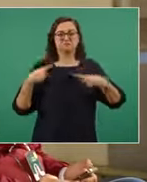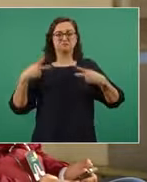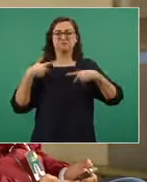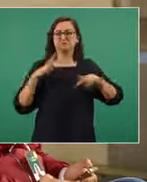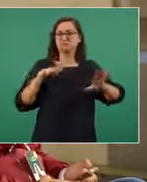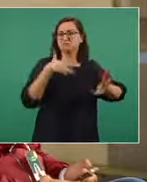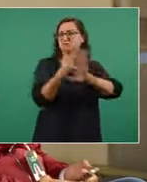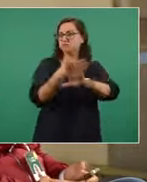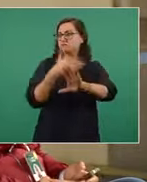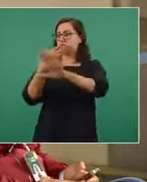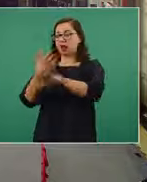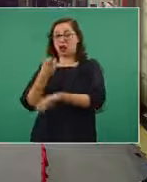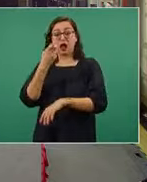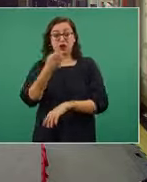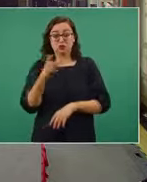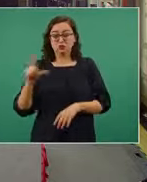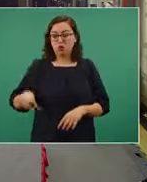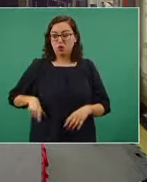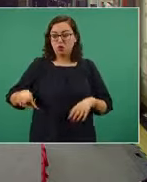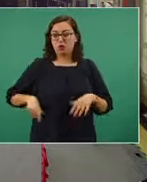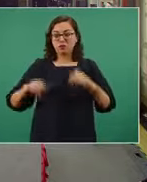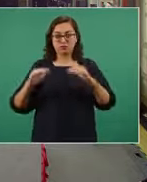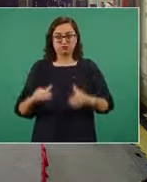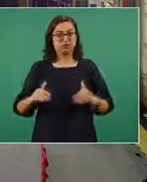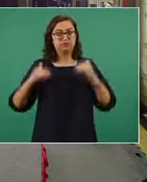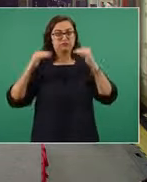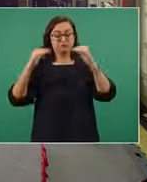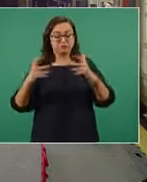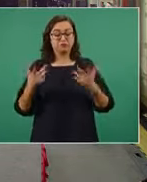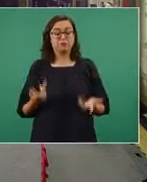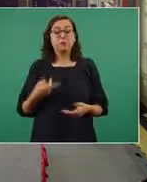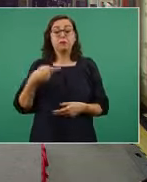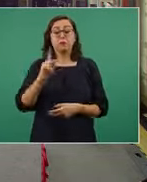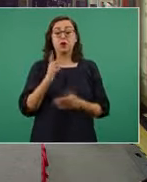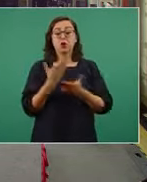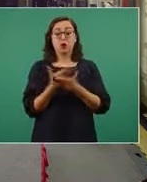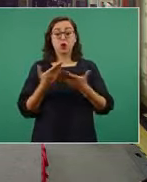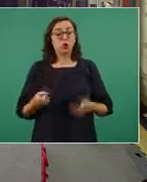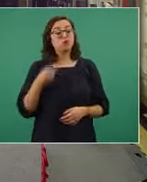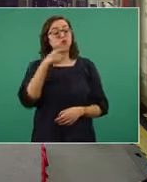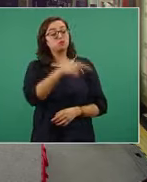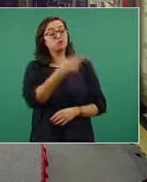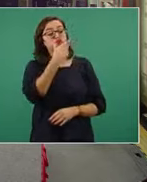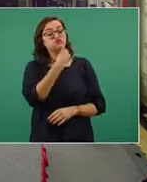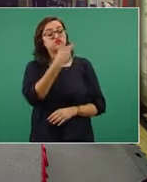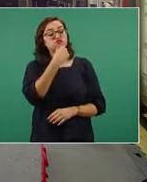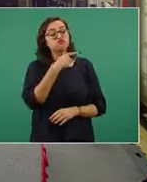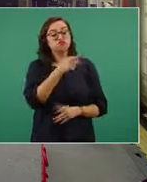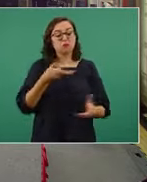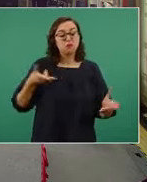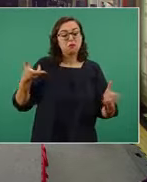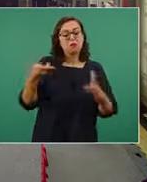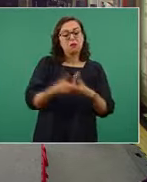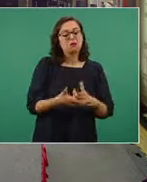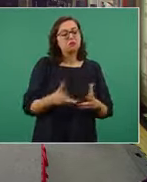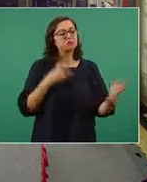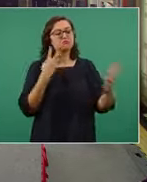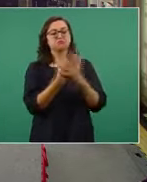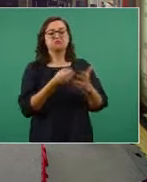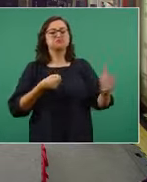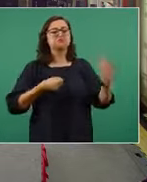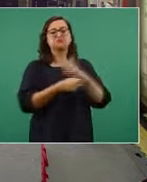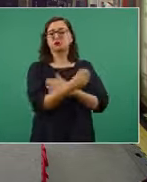gobiernos progresistas. Sin embargo, hoy el asesino enfrenta su proceso en libertad al considerar las autoridades